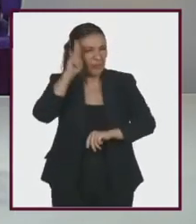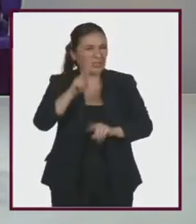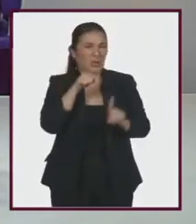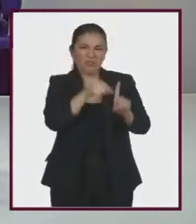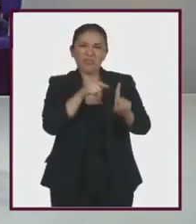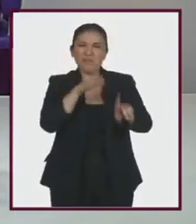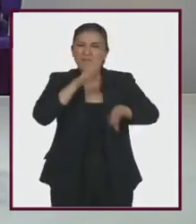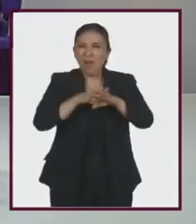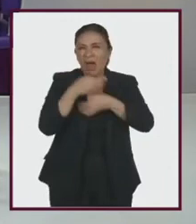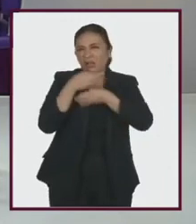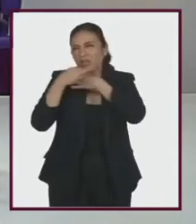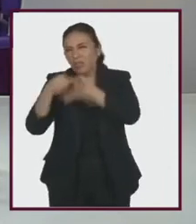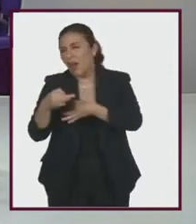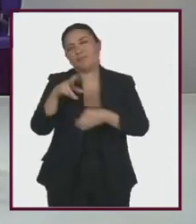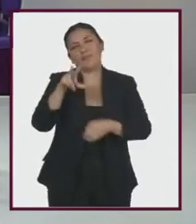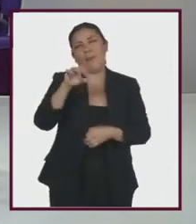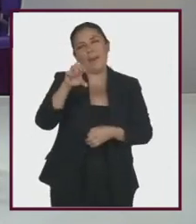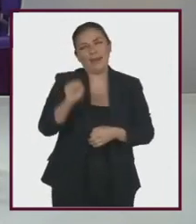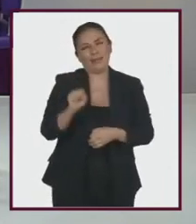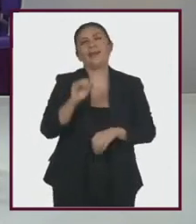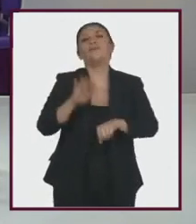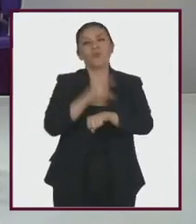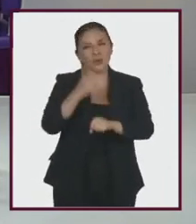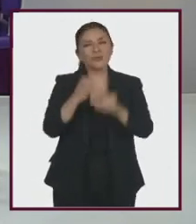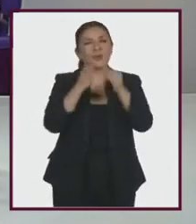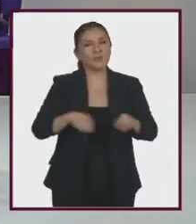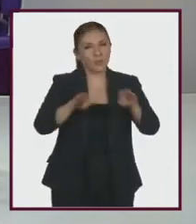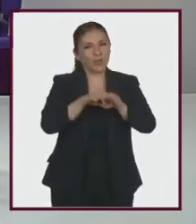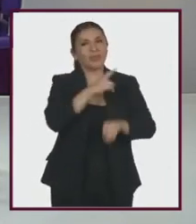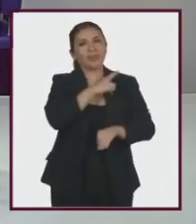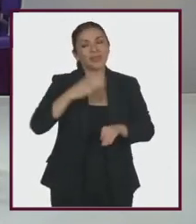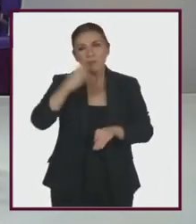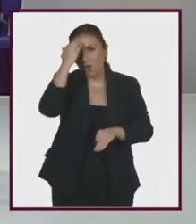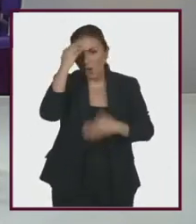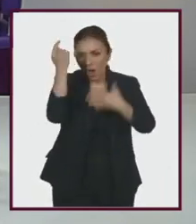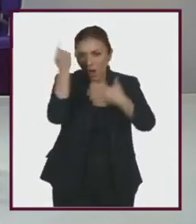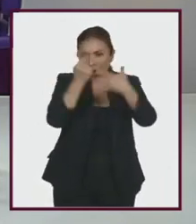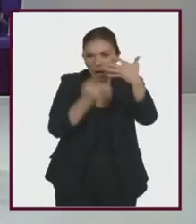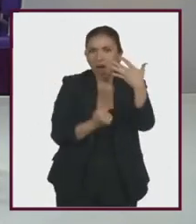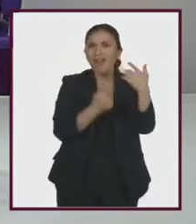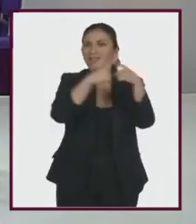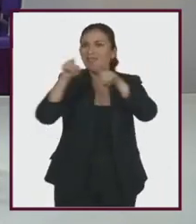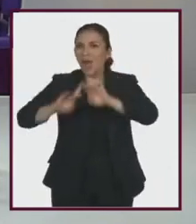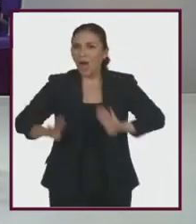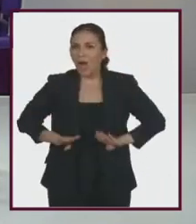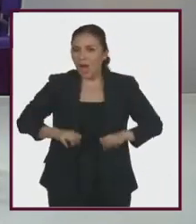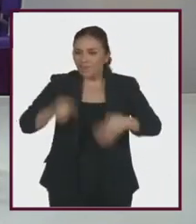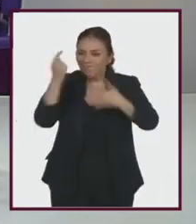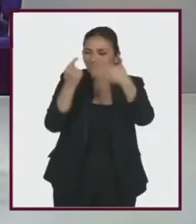una dependencia a una sustancia. Por eso es importante que reconozcamos como es una suma de riesgos toda esta